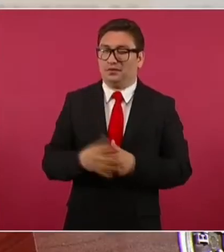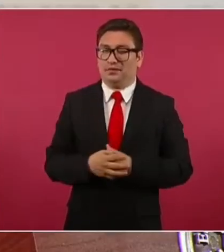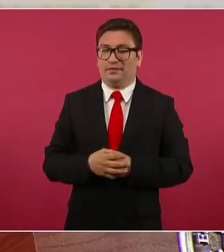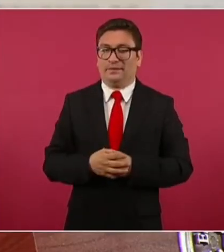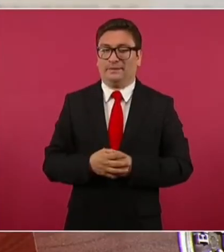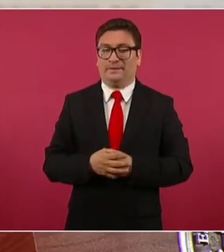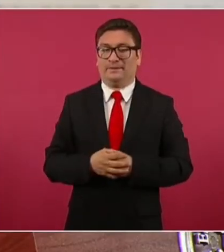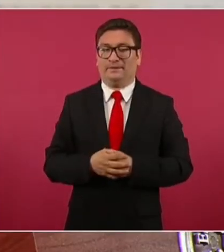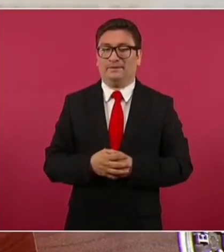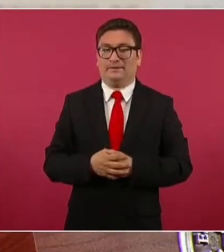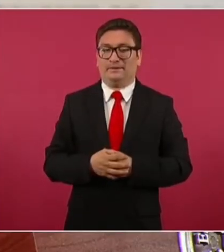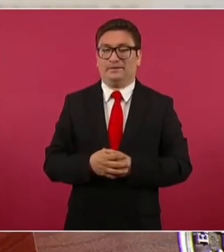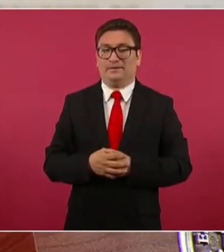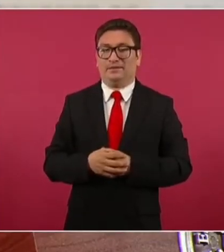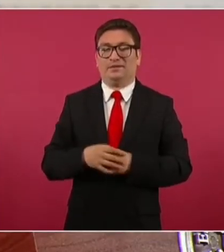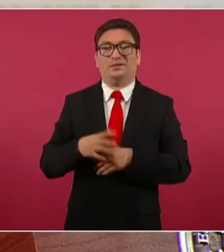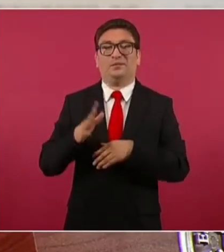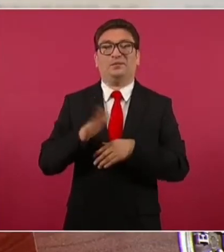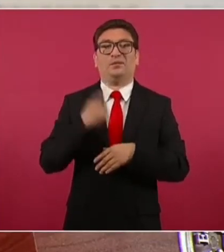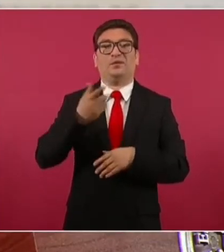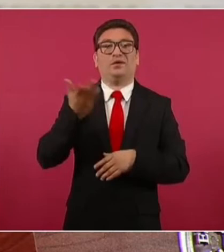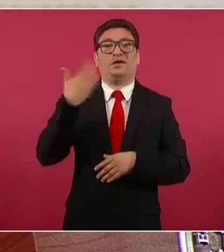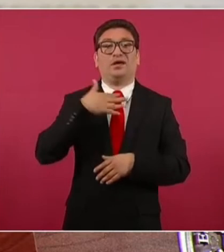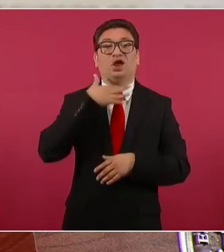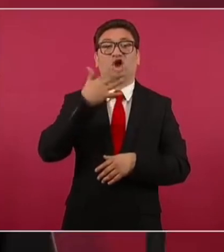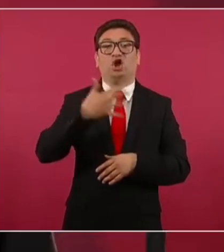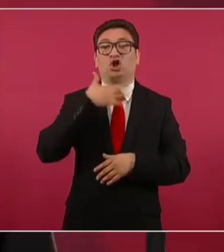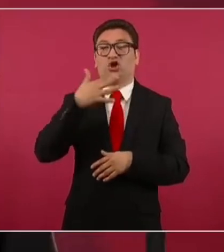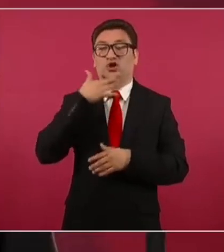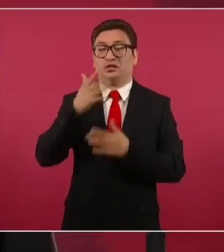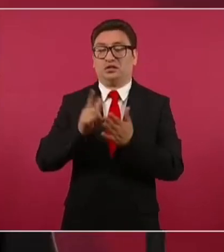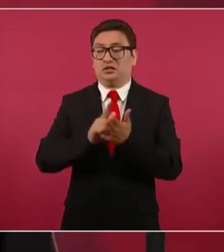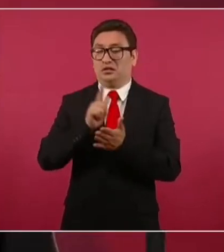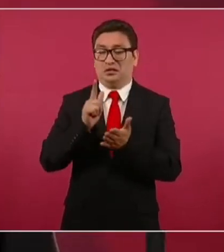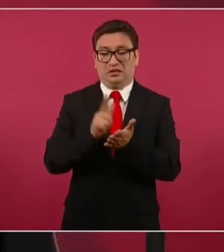si no era delito grave la corrupción?